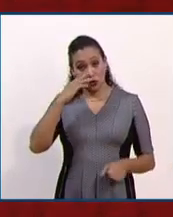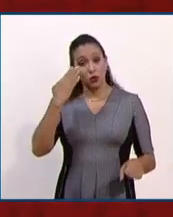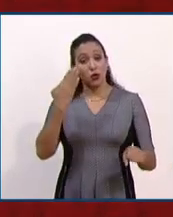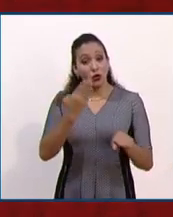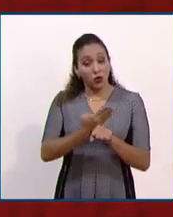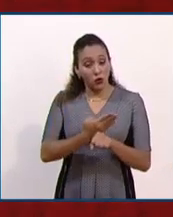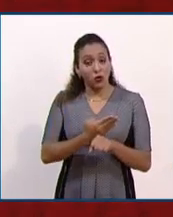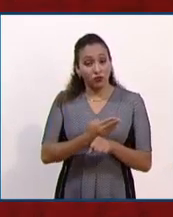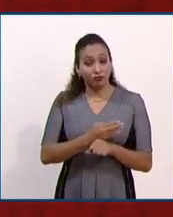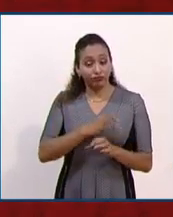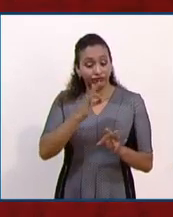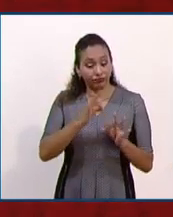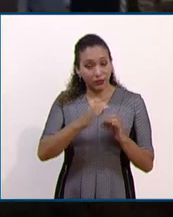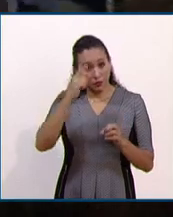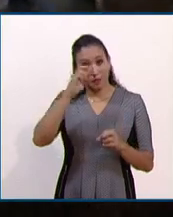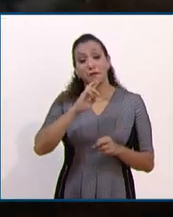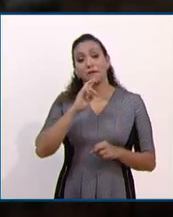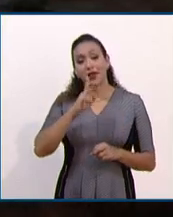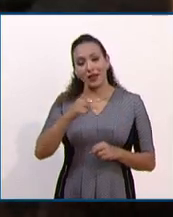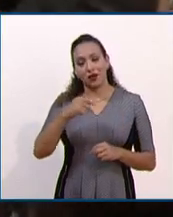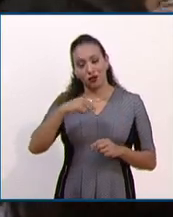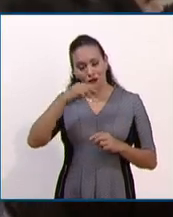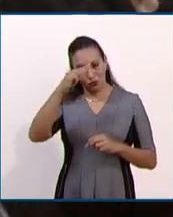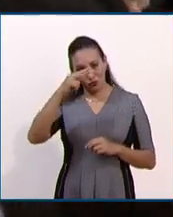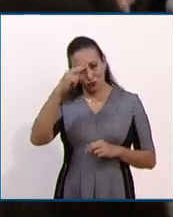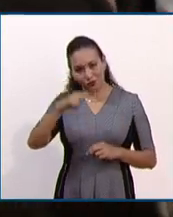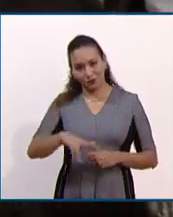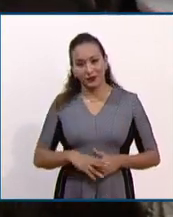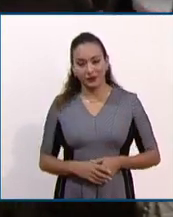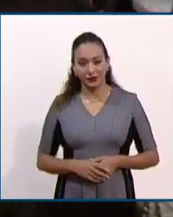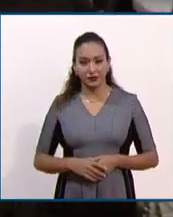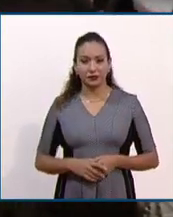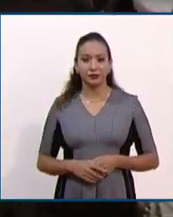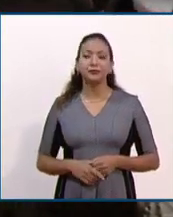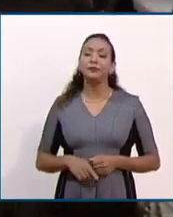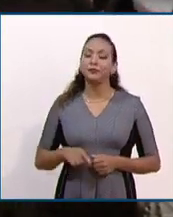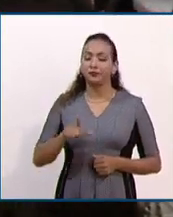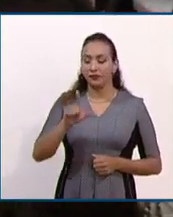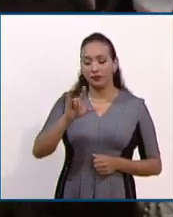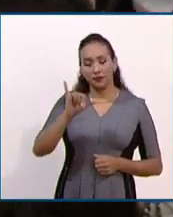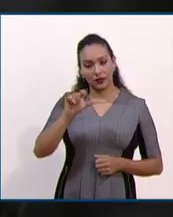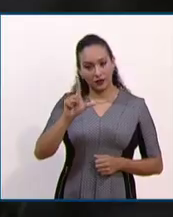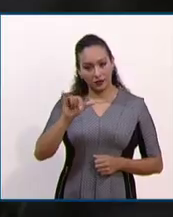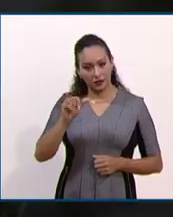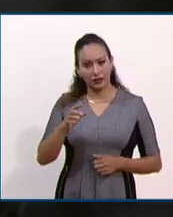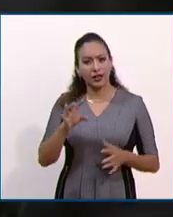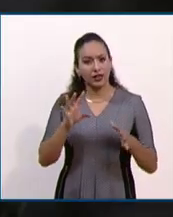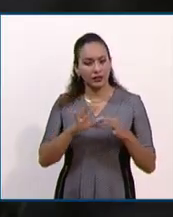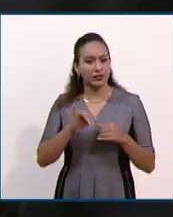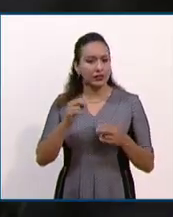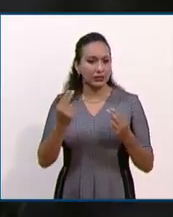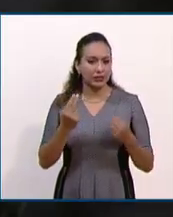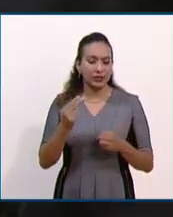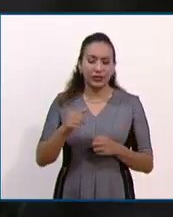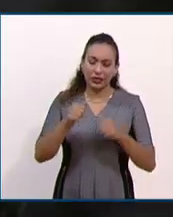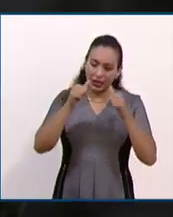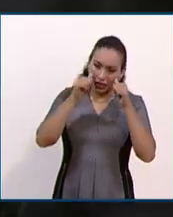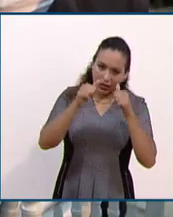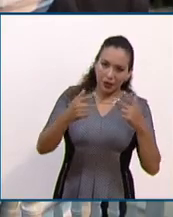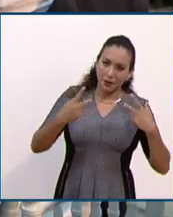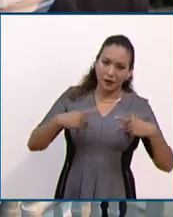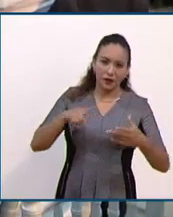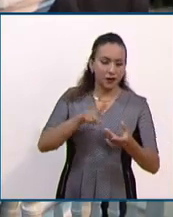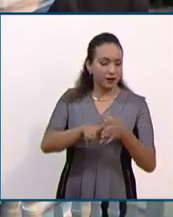incidir en un México mejor. La consejera López Benítez resaltó la necesidad de escuchar a las y los